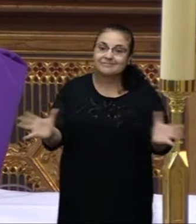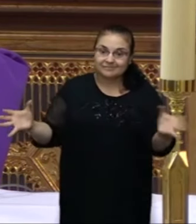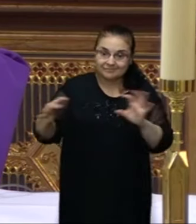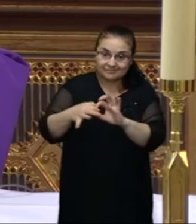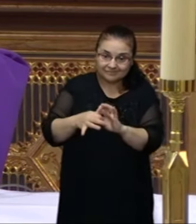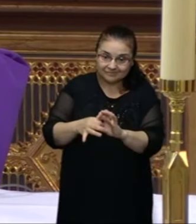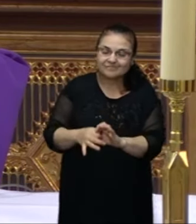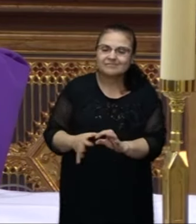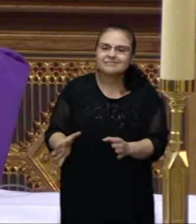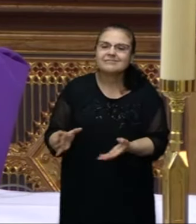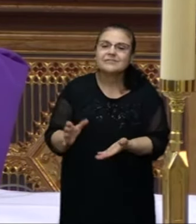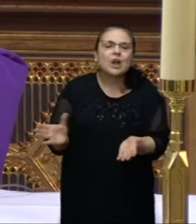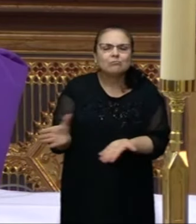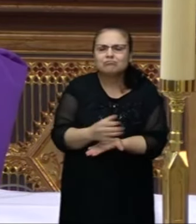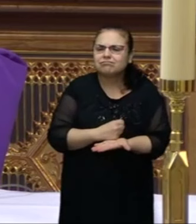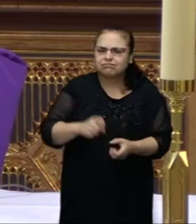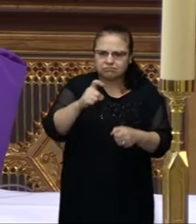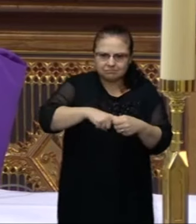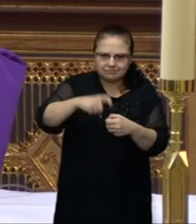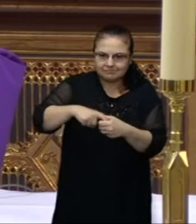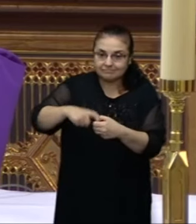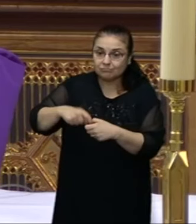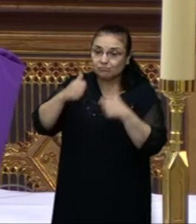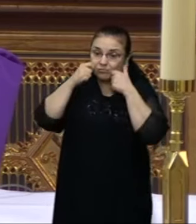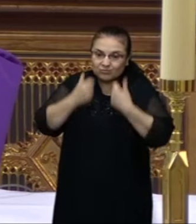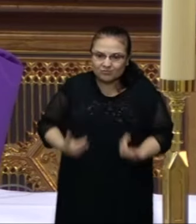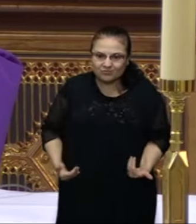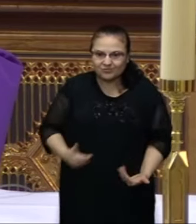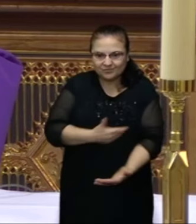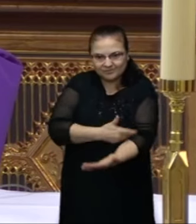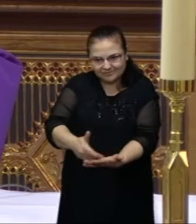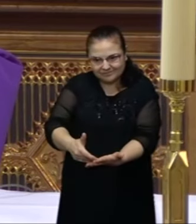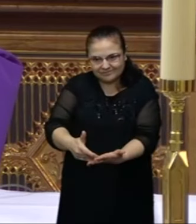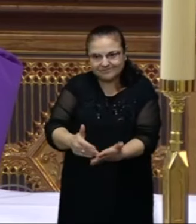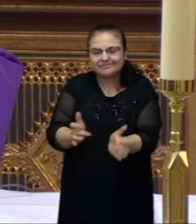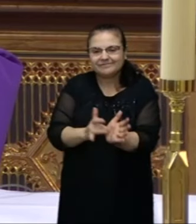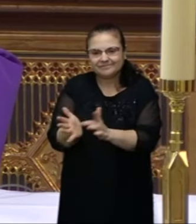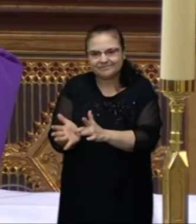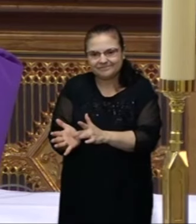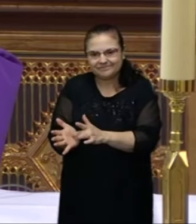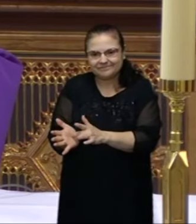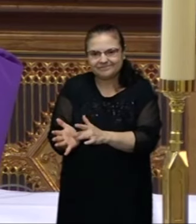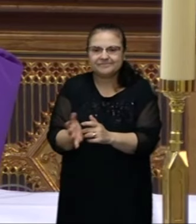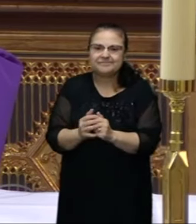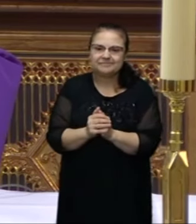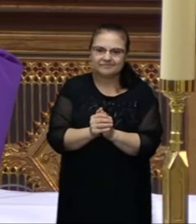en la unidad a cuantos participamos del cuerpo y la sangre de Cristo.